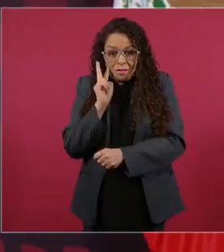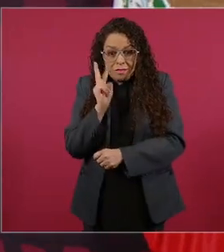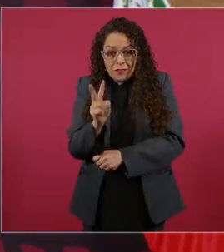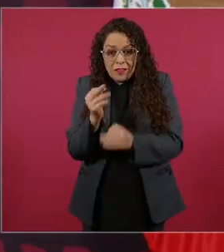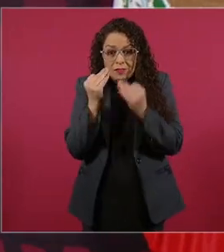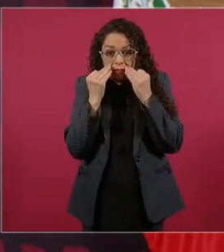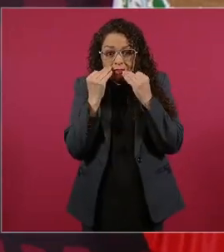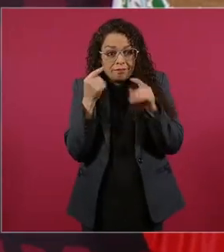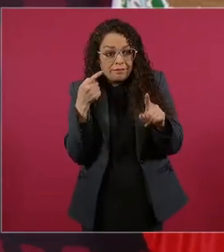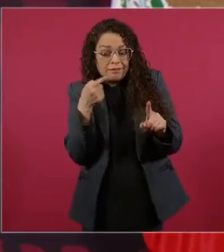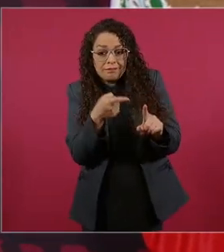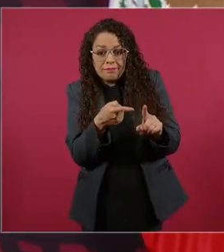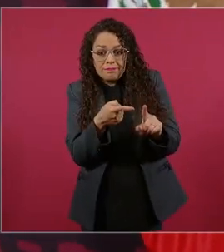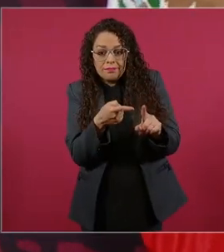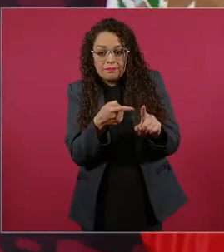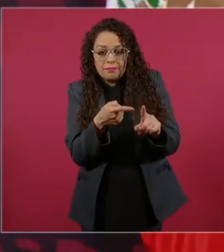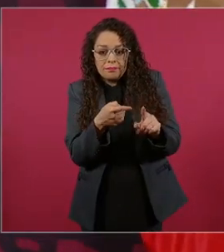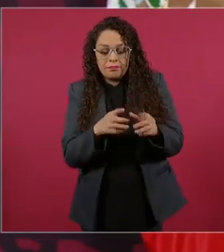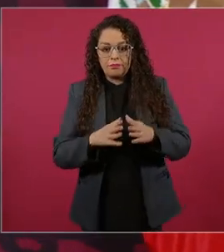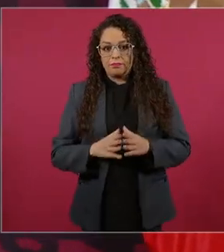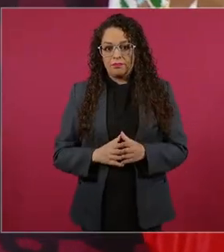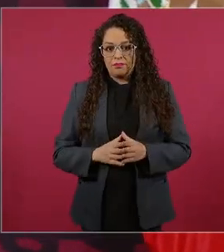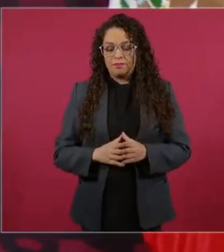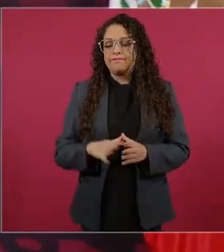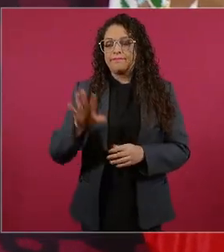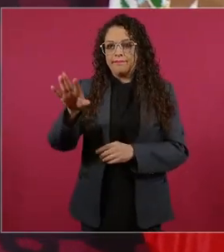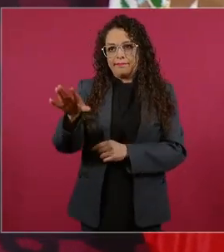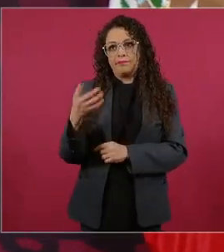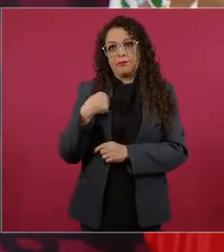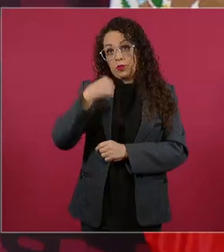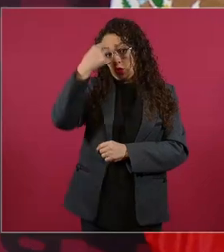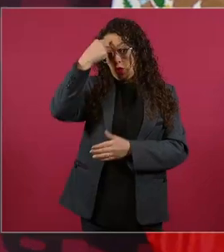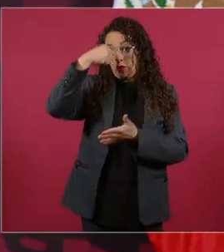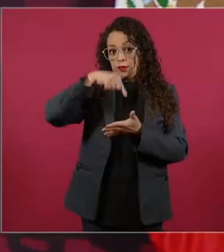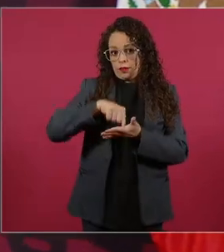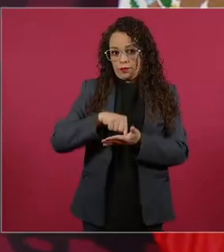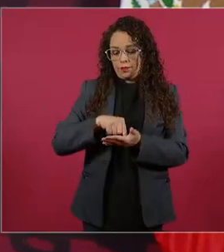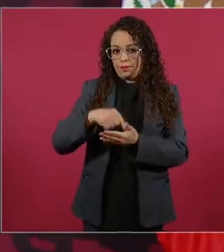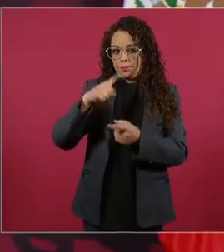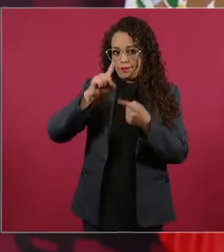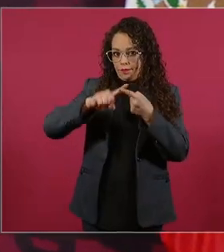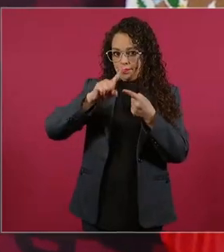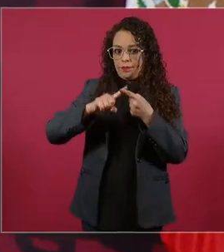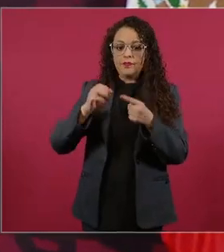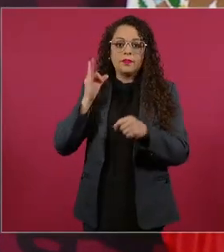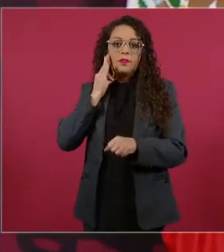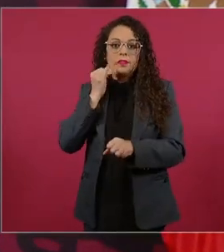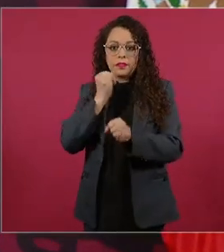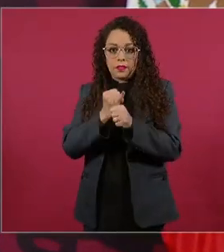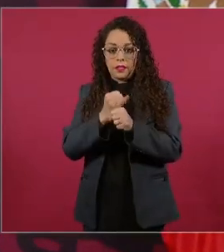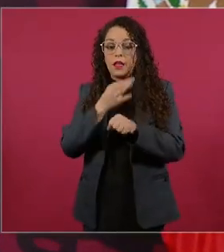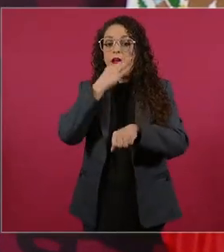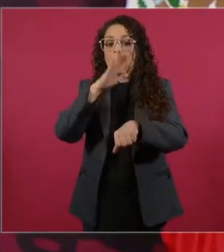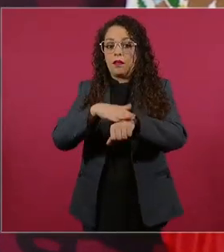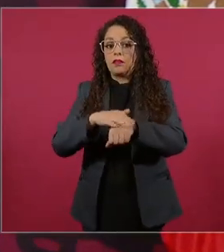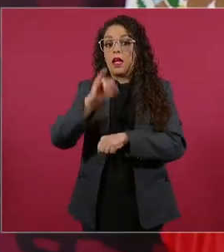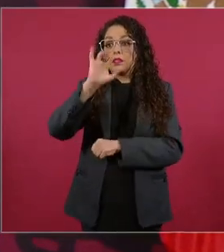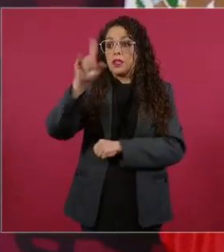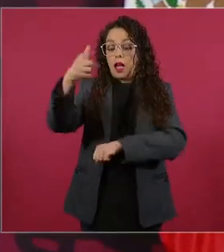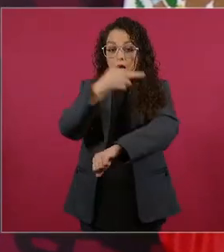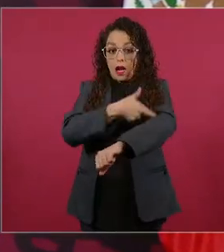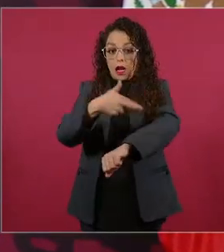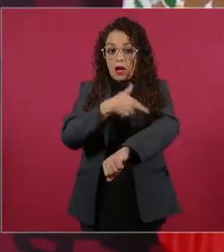el juzgado, primero que la fiscalía informe si apeló y si ya